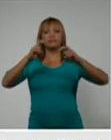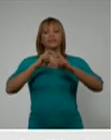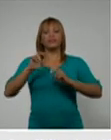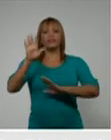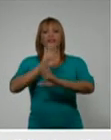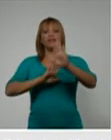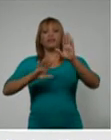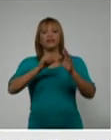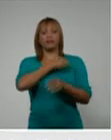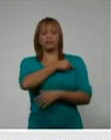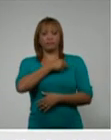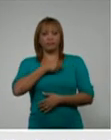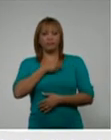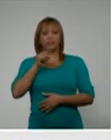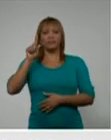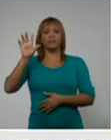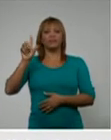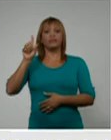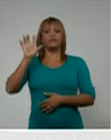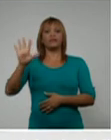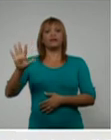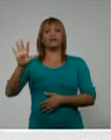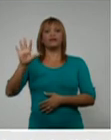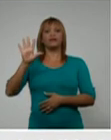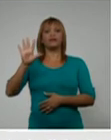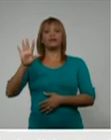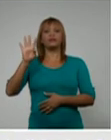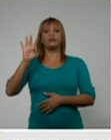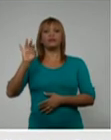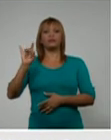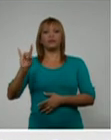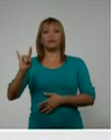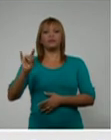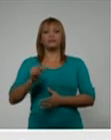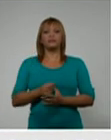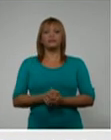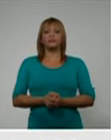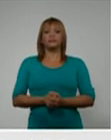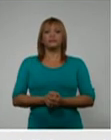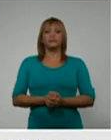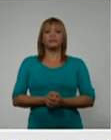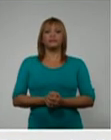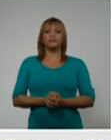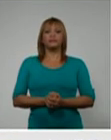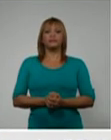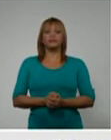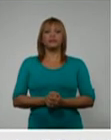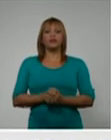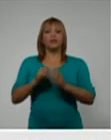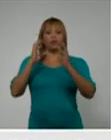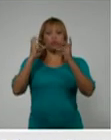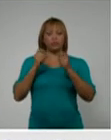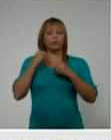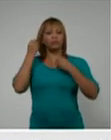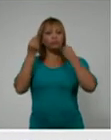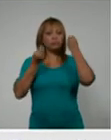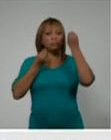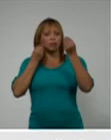Civil 59 muestras se procesaron. Como resultado del análisis de